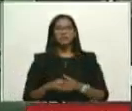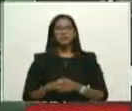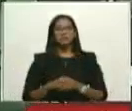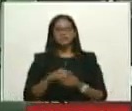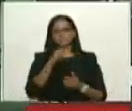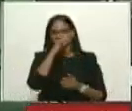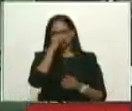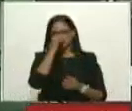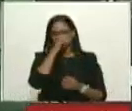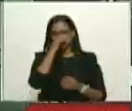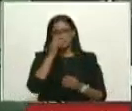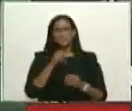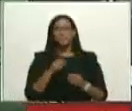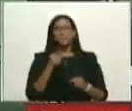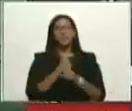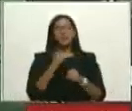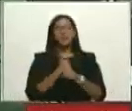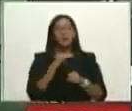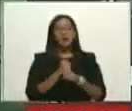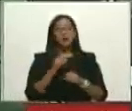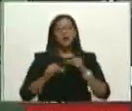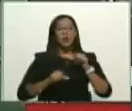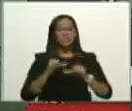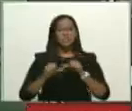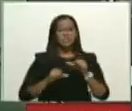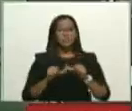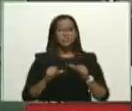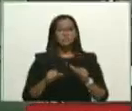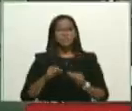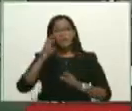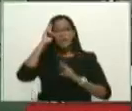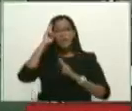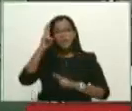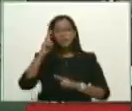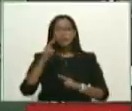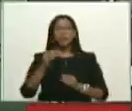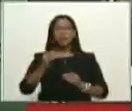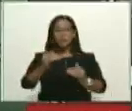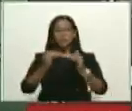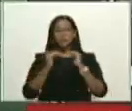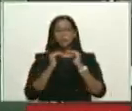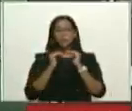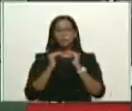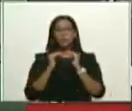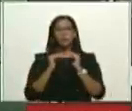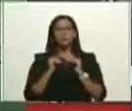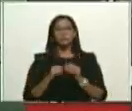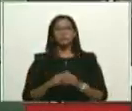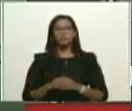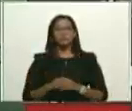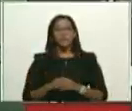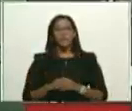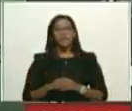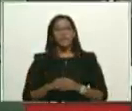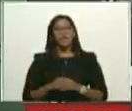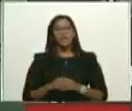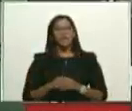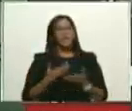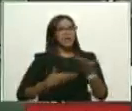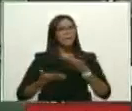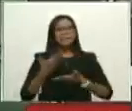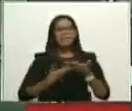el trabajo en colectivo, el respeto mutuo, la camaradería,